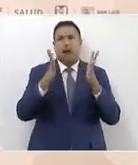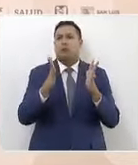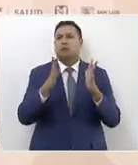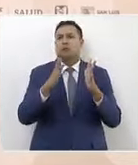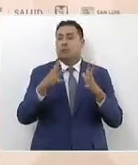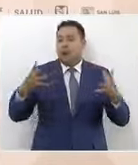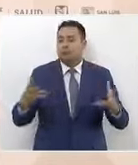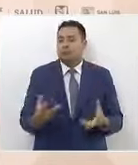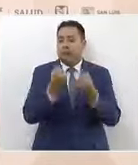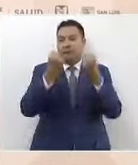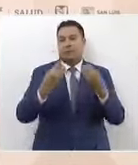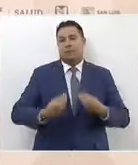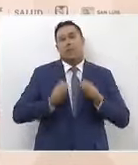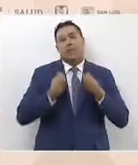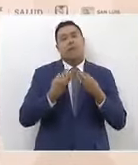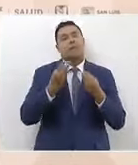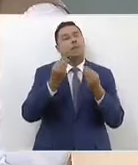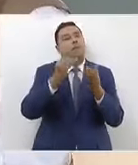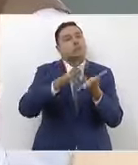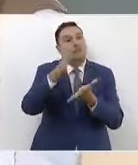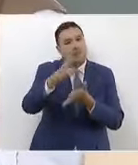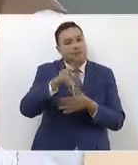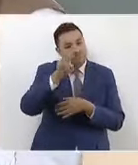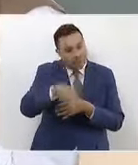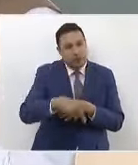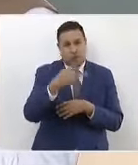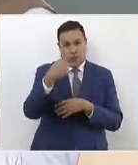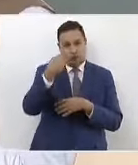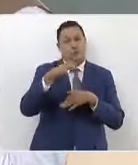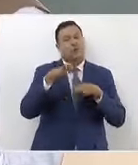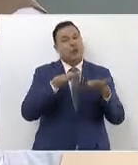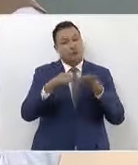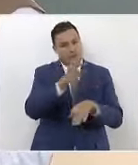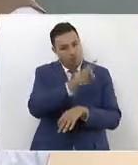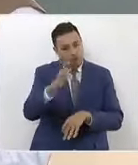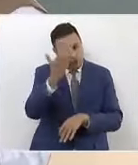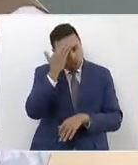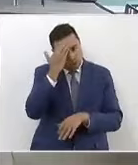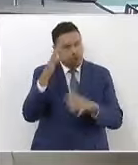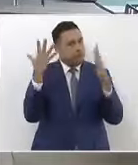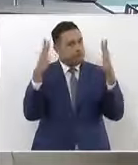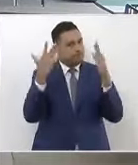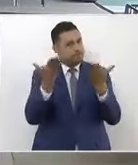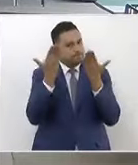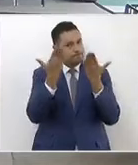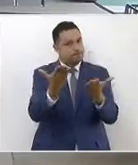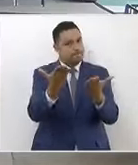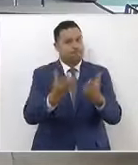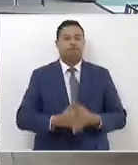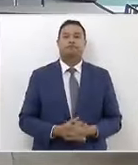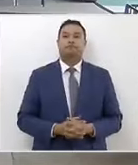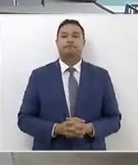vidas, gracias, gracias. Nuestro reconocimiento es hoy y es siempre.